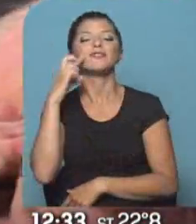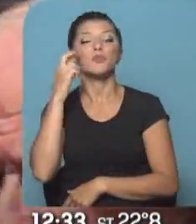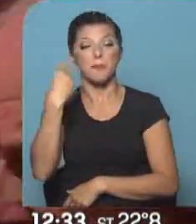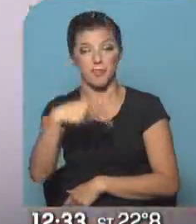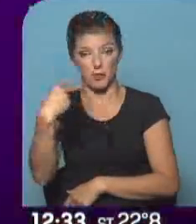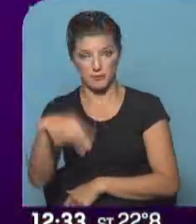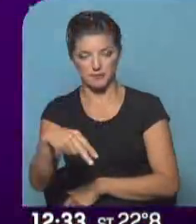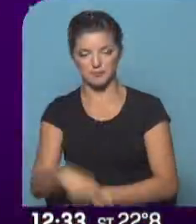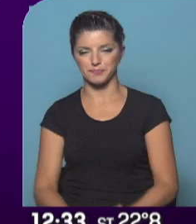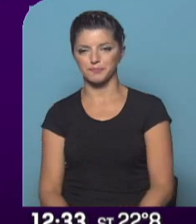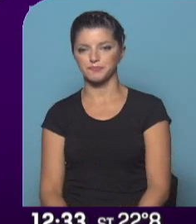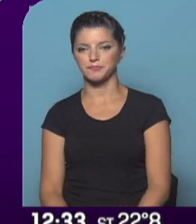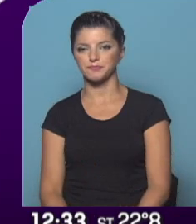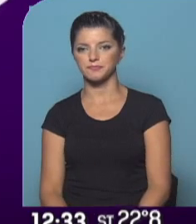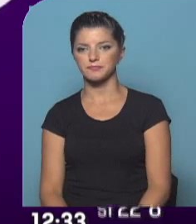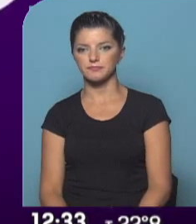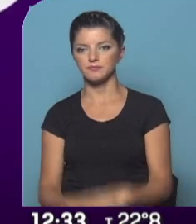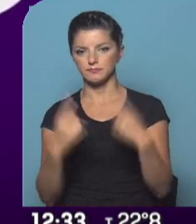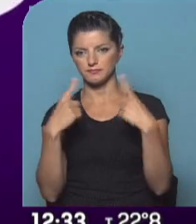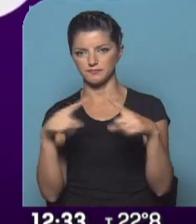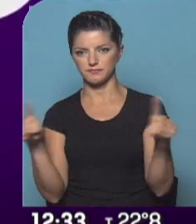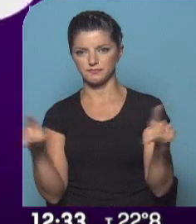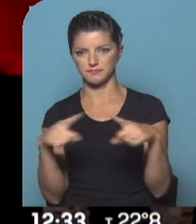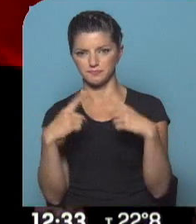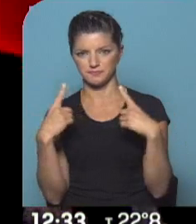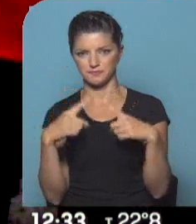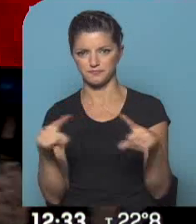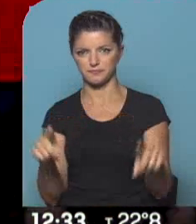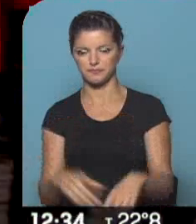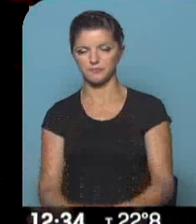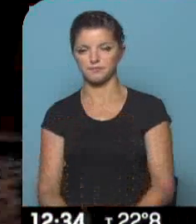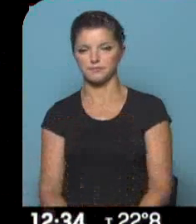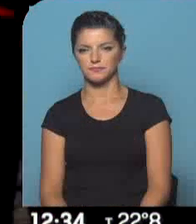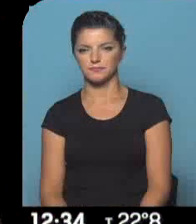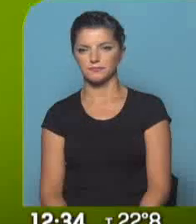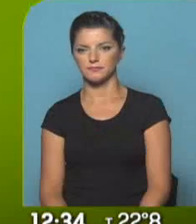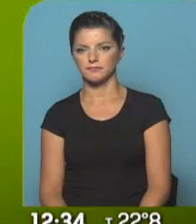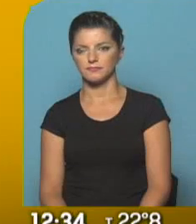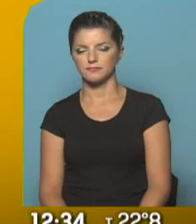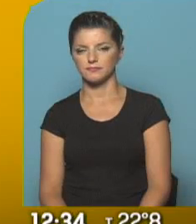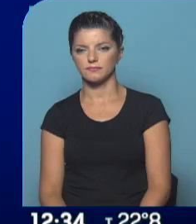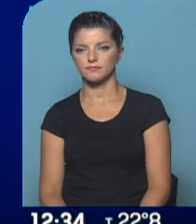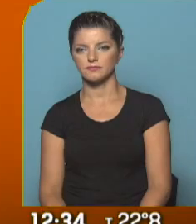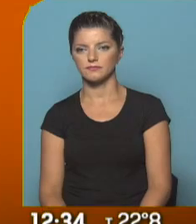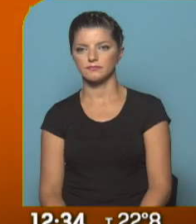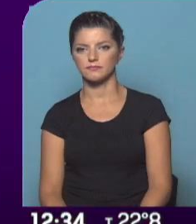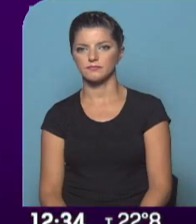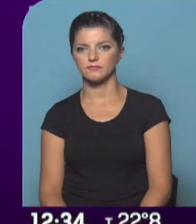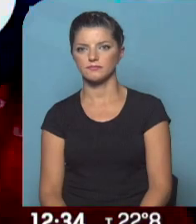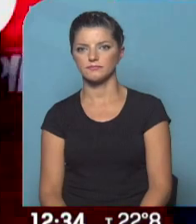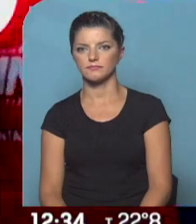noviembre. Todos juntos por Chile y el presidente Piñera.